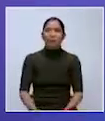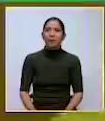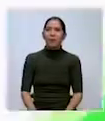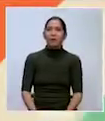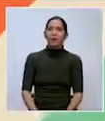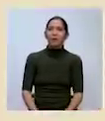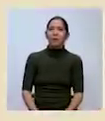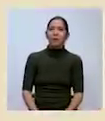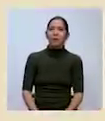¡Gracias!